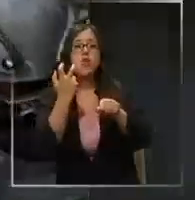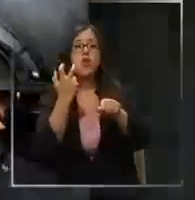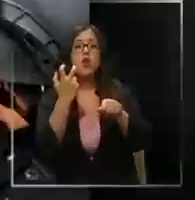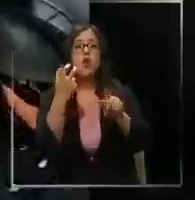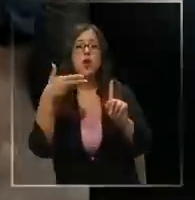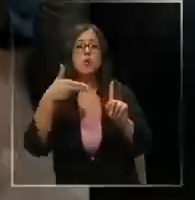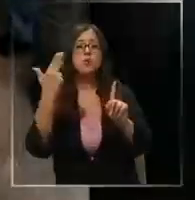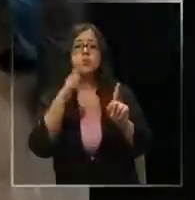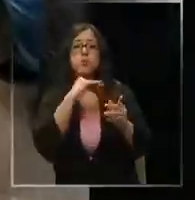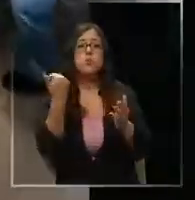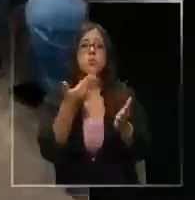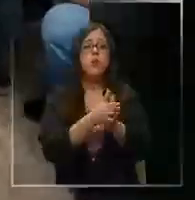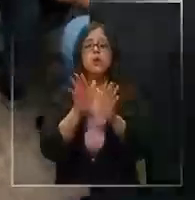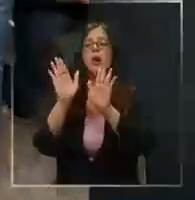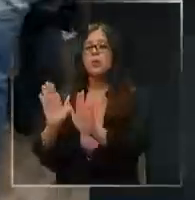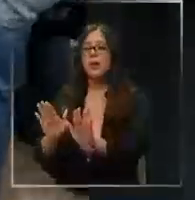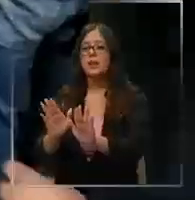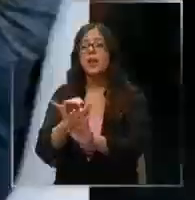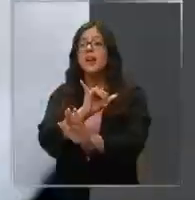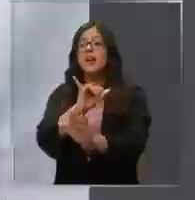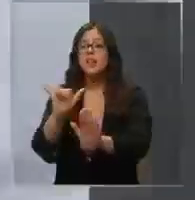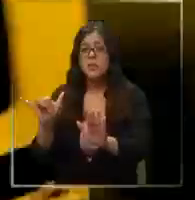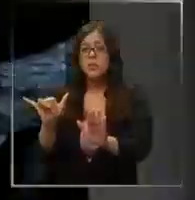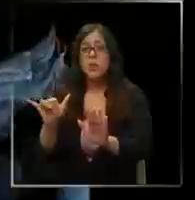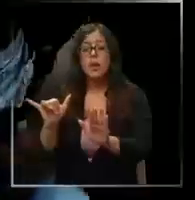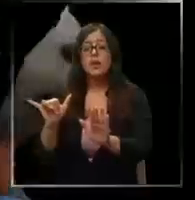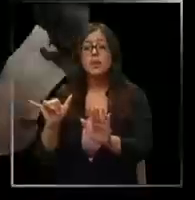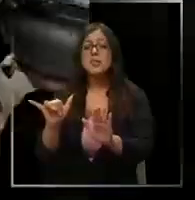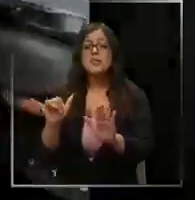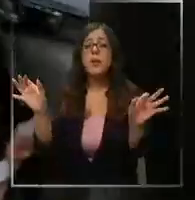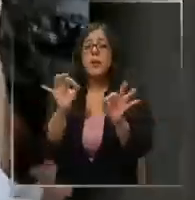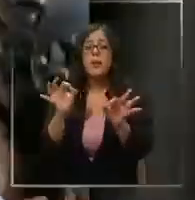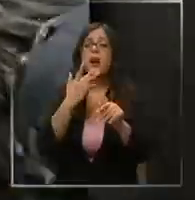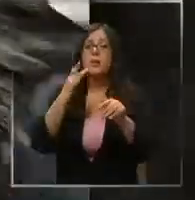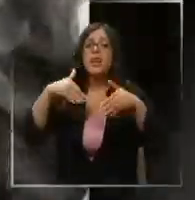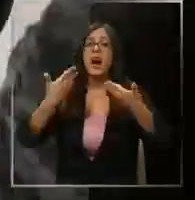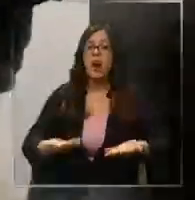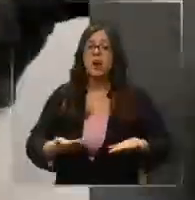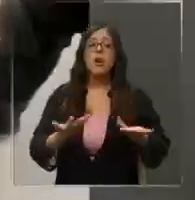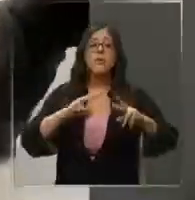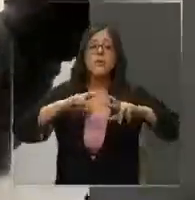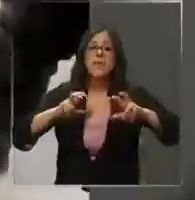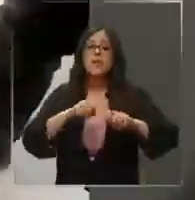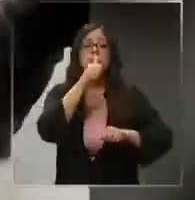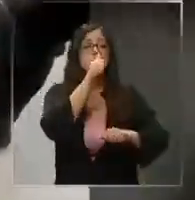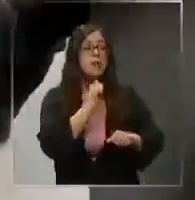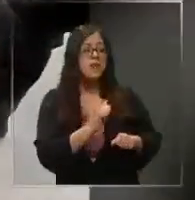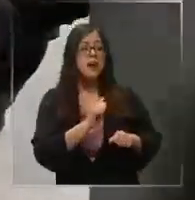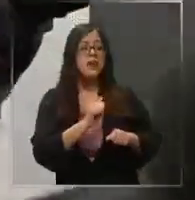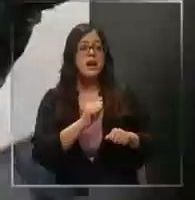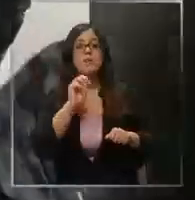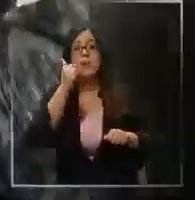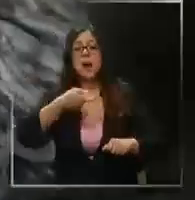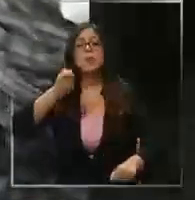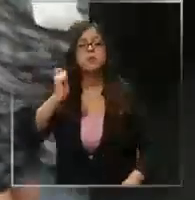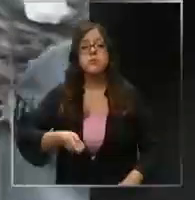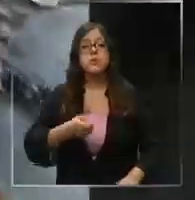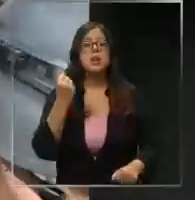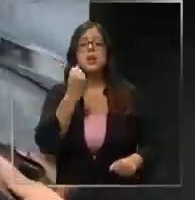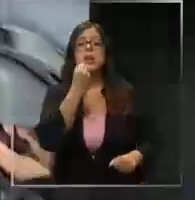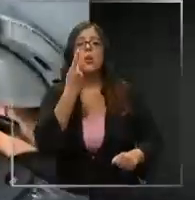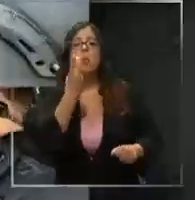esos antecedentes nosotros los vamos a advertir porque la investigación es reservada en la correspondiente audiencia de control y formalización el día de mañana. ¿Pero cuántos operativos se